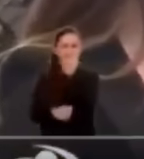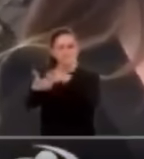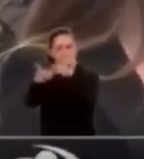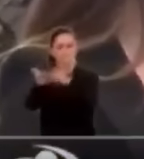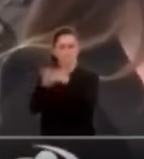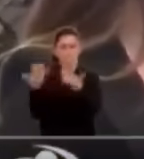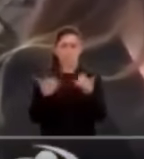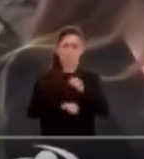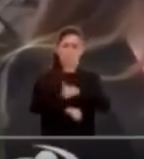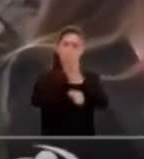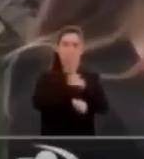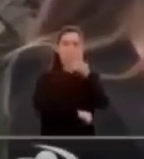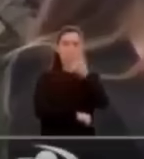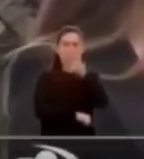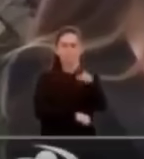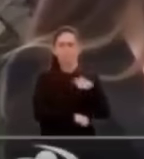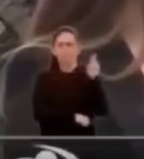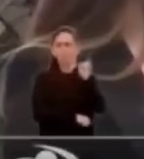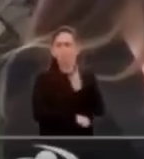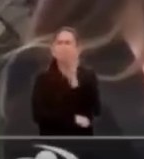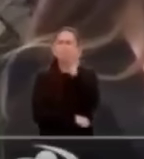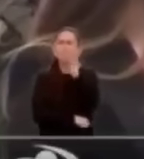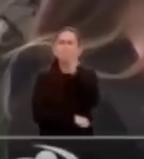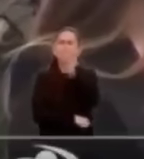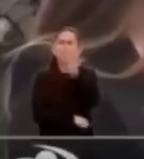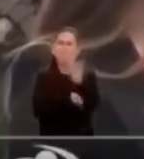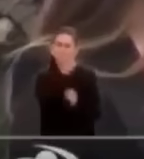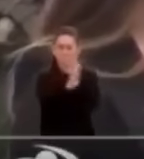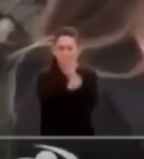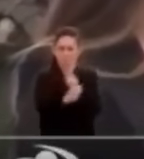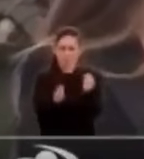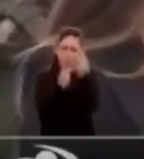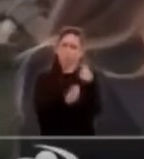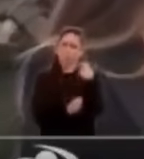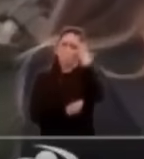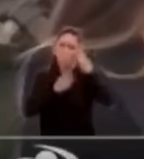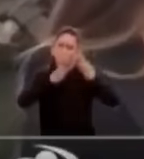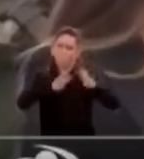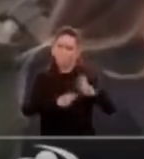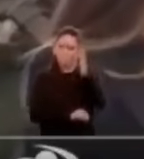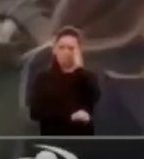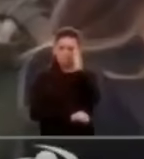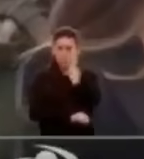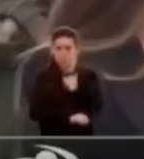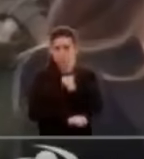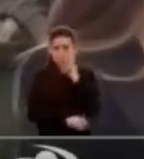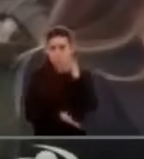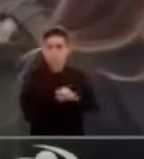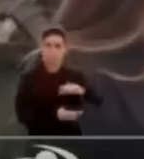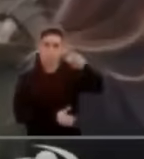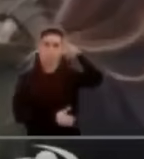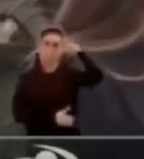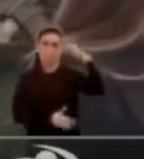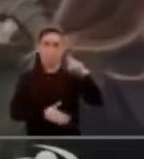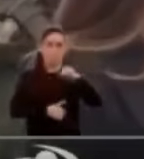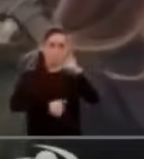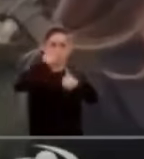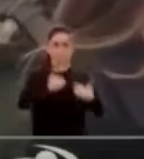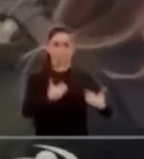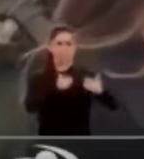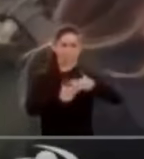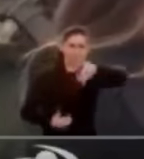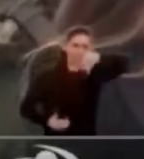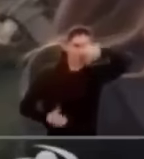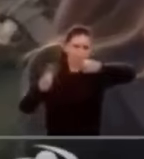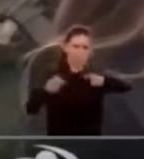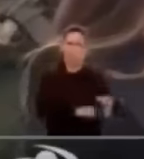el actual subdirector de la DIGIN, tiene una carrera de más de 23 años formado en investigación criminal. Yo diría que es el decano en la Policía Nacional en materia de investigación